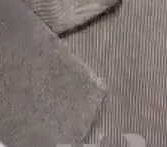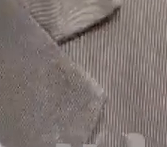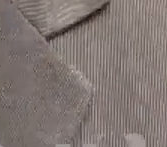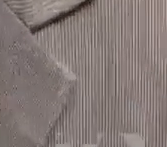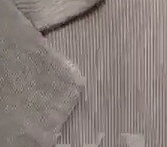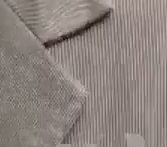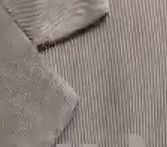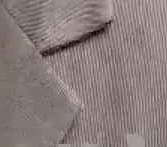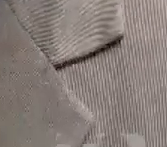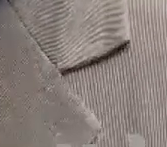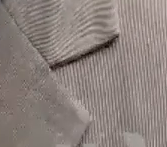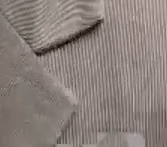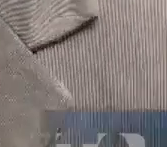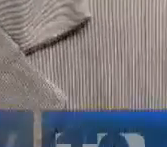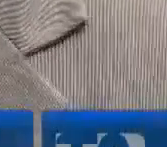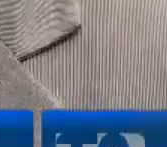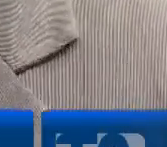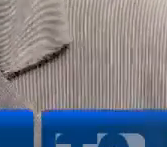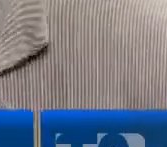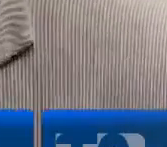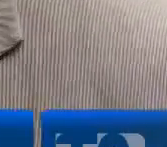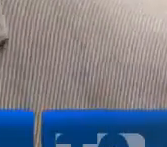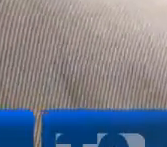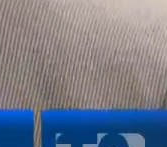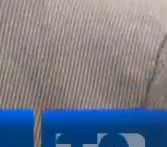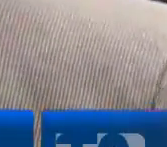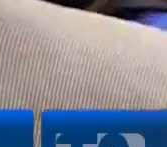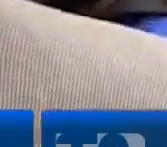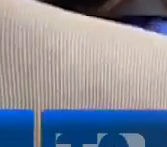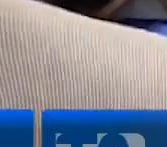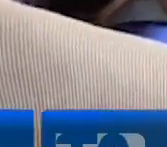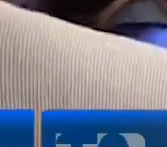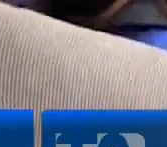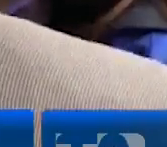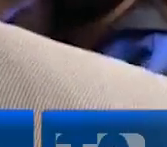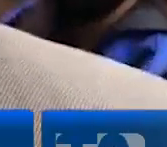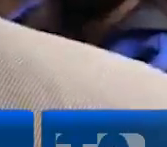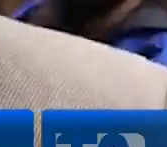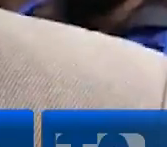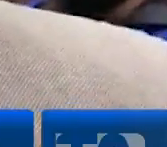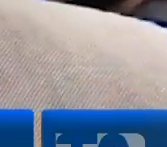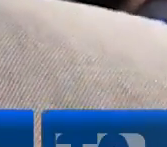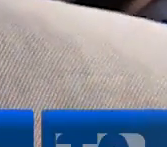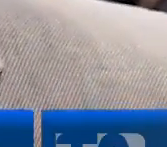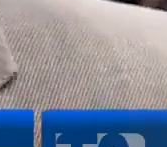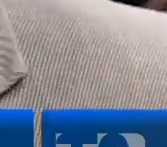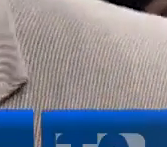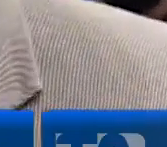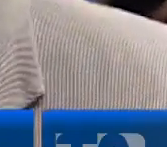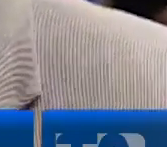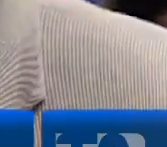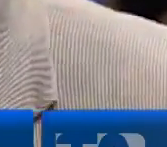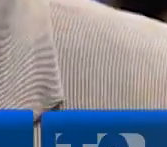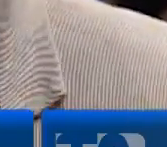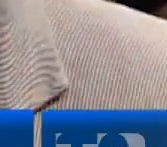también acerque una propuesta que sea coherente y no justamente con una propuesta cero que en nada beneficia a los trabajadores ni tampoco a los